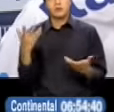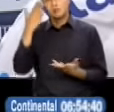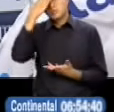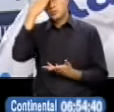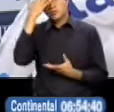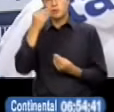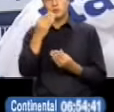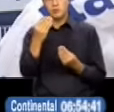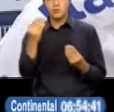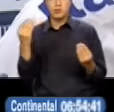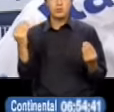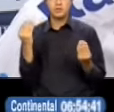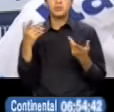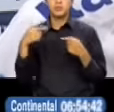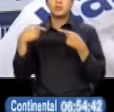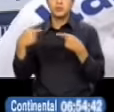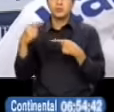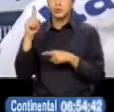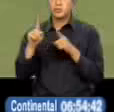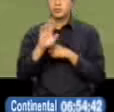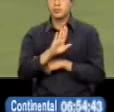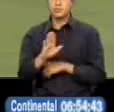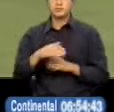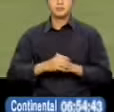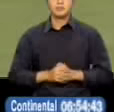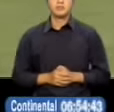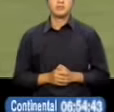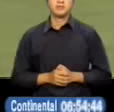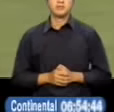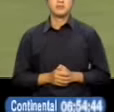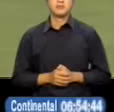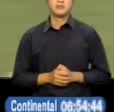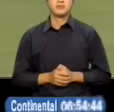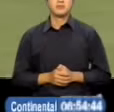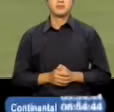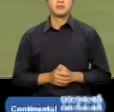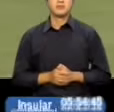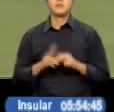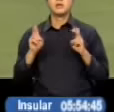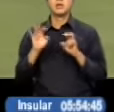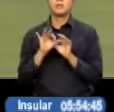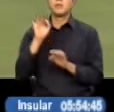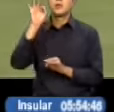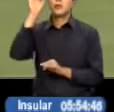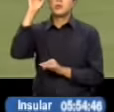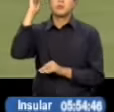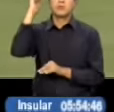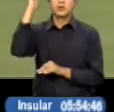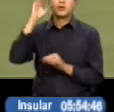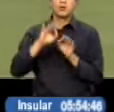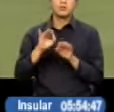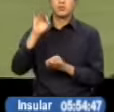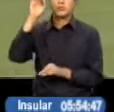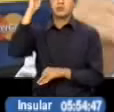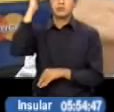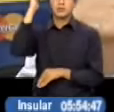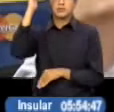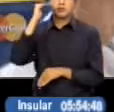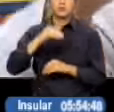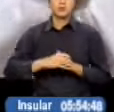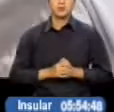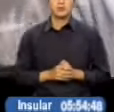cómo está auto esta capacidad y condición a alturas mis dudas y aunque